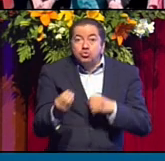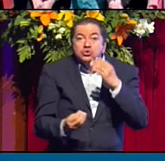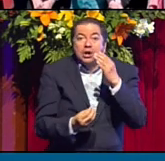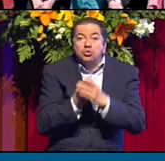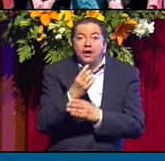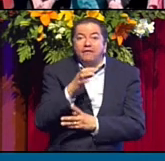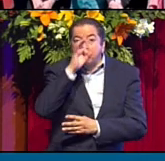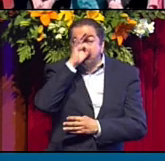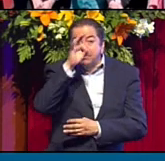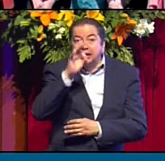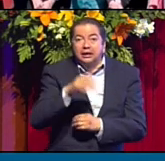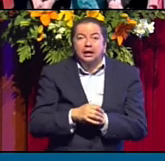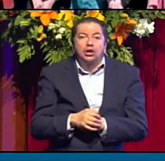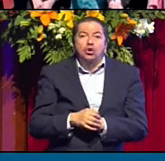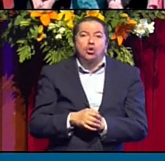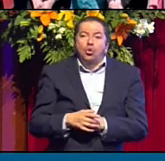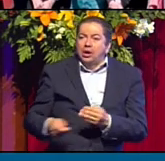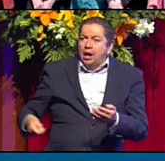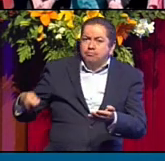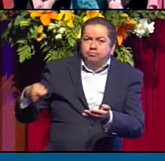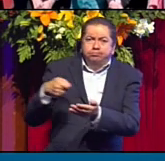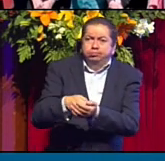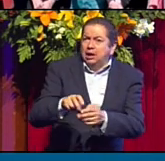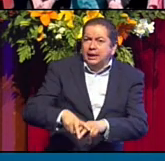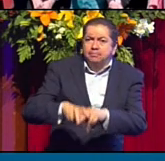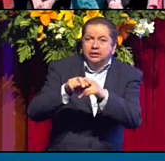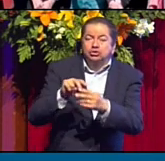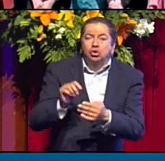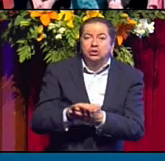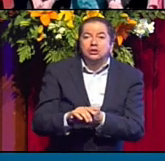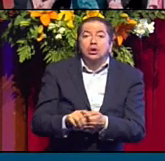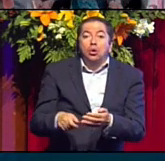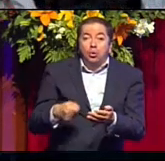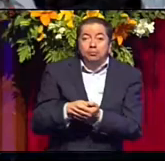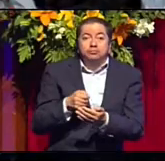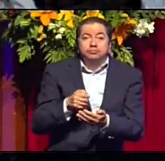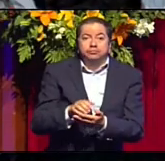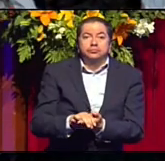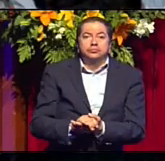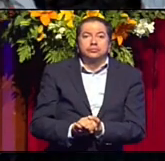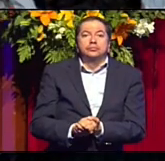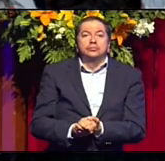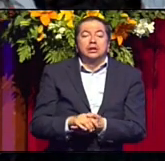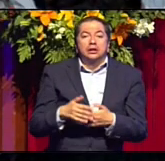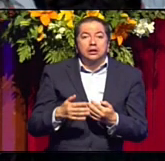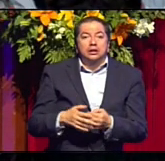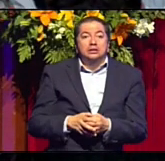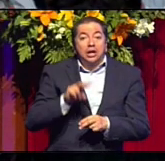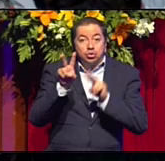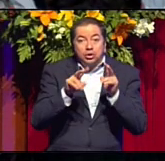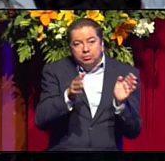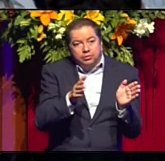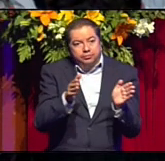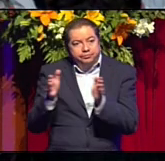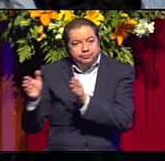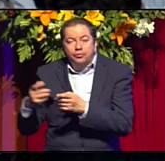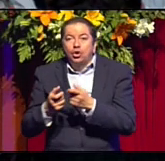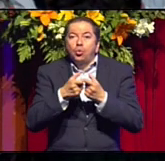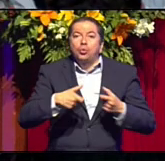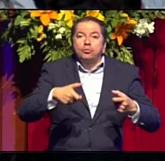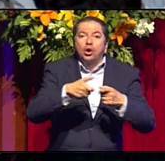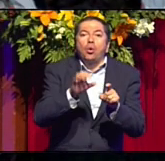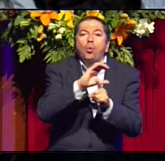para nuestra comuna, con una gran inversión y con apuestas de futuro. Me salgo de turismo y me voy a la Corporación Municipal de